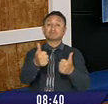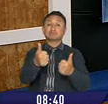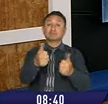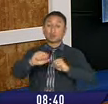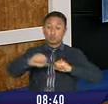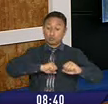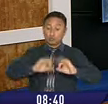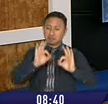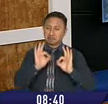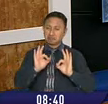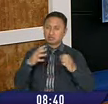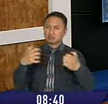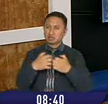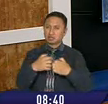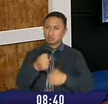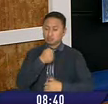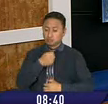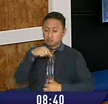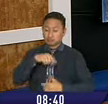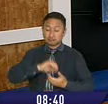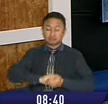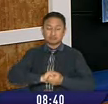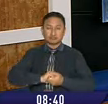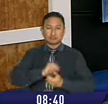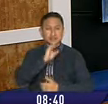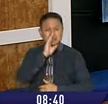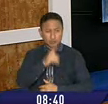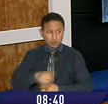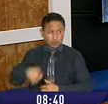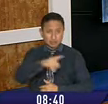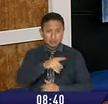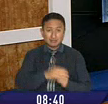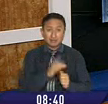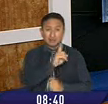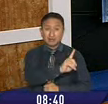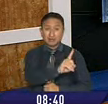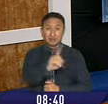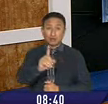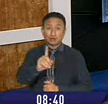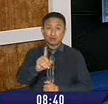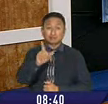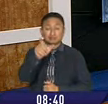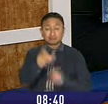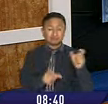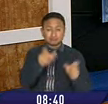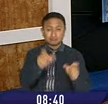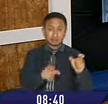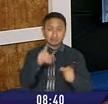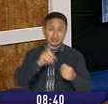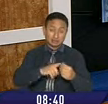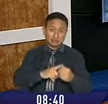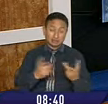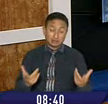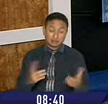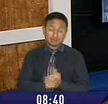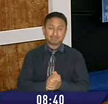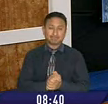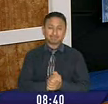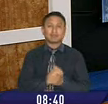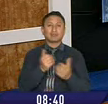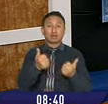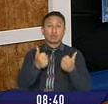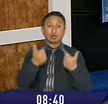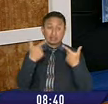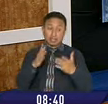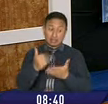de este equipo periodístico, solidario siempre con lo que sucede con cada uno de los ciudadanos de este Quito querido. Enhorabuena, y ya le